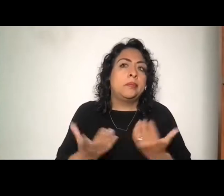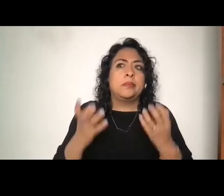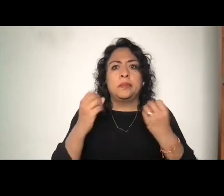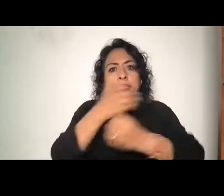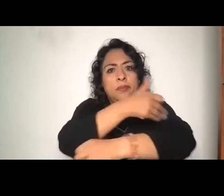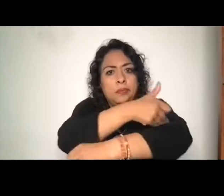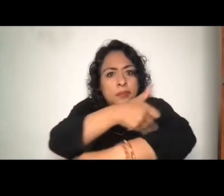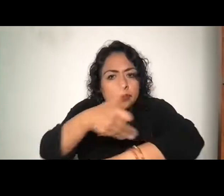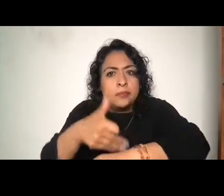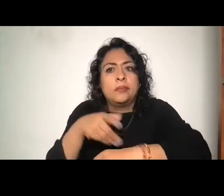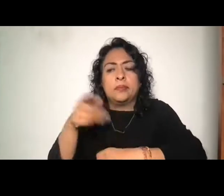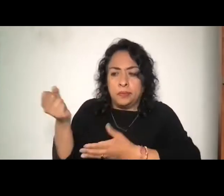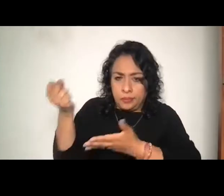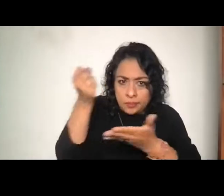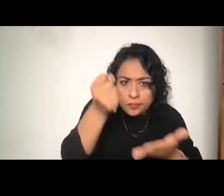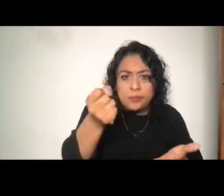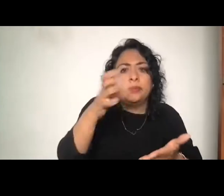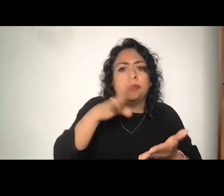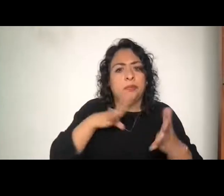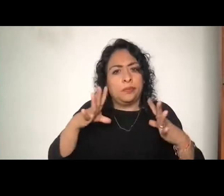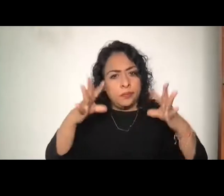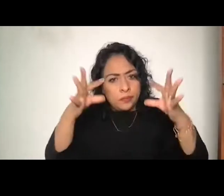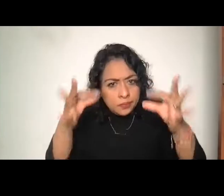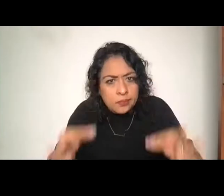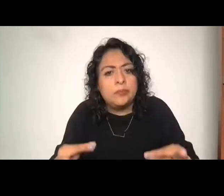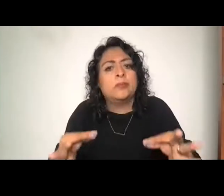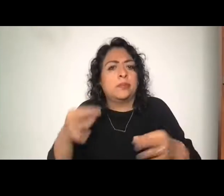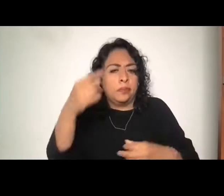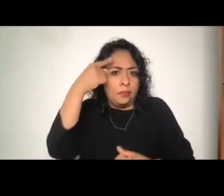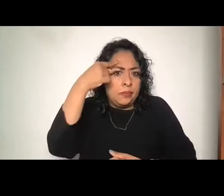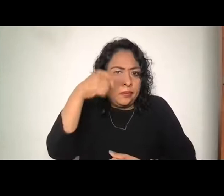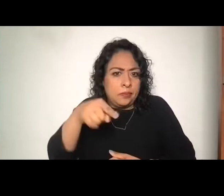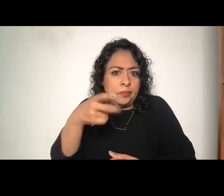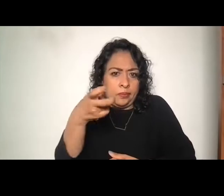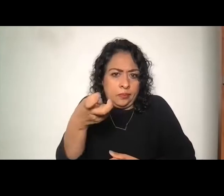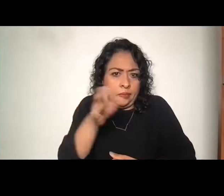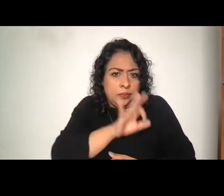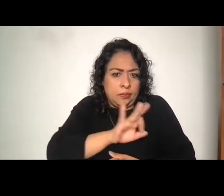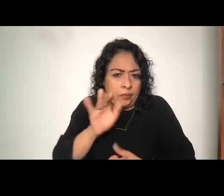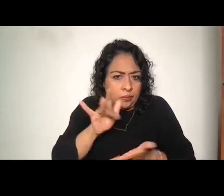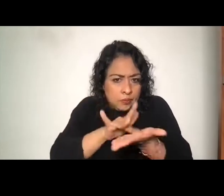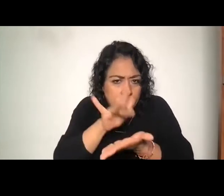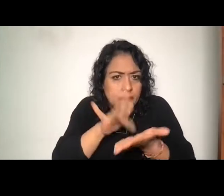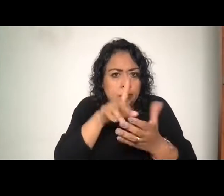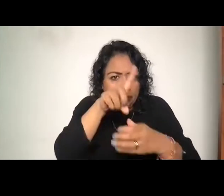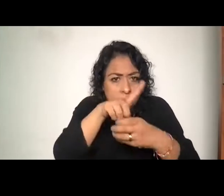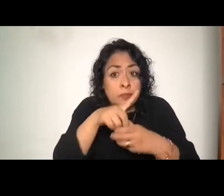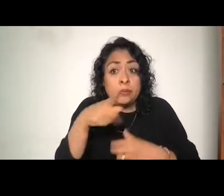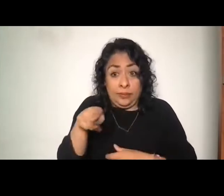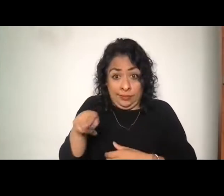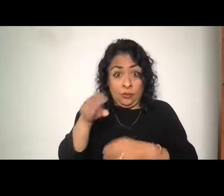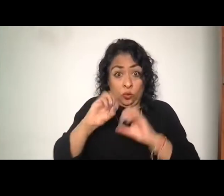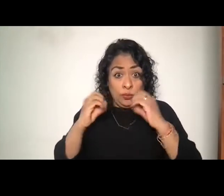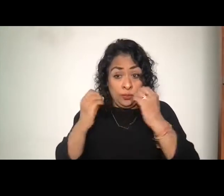familias que han puesto recursos y han creado una fundación empresarial para hacer esto. Pero incluso estas organizaciones